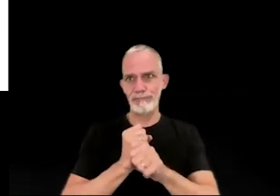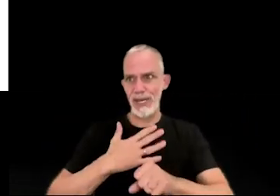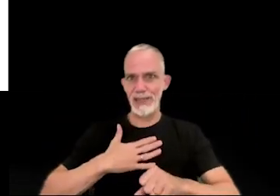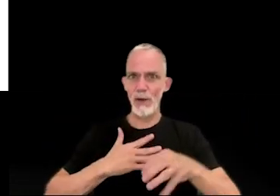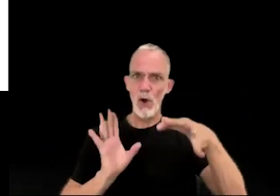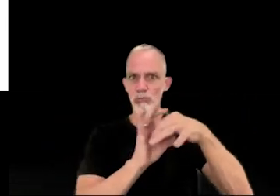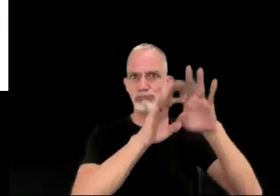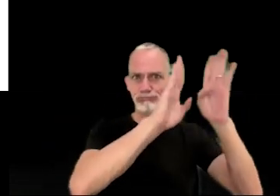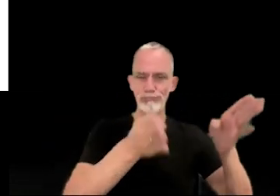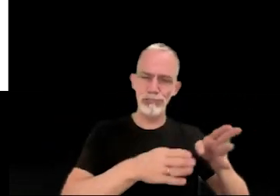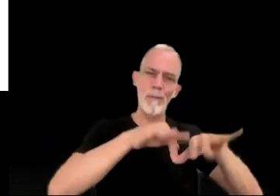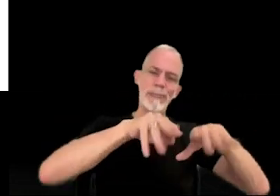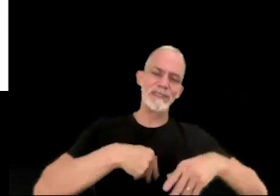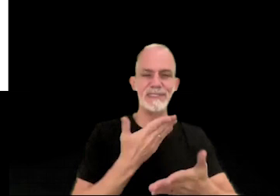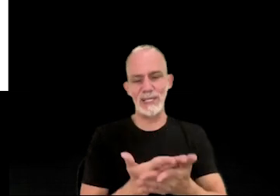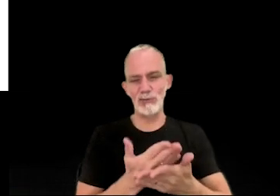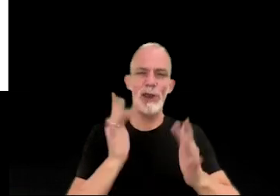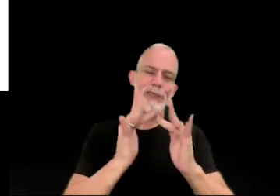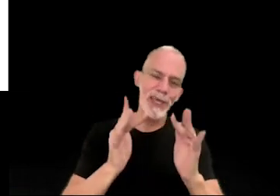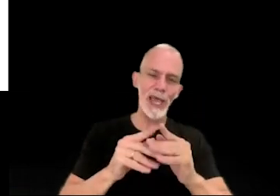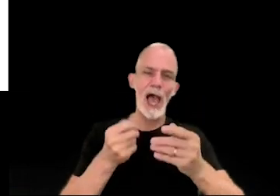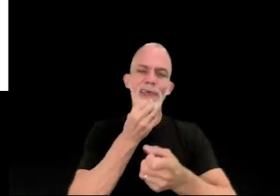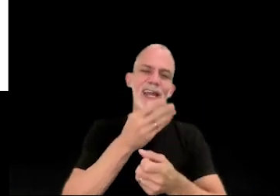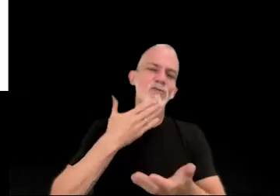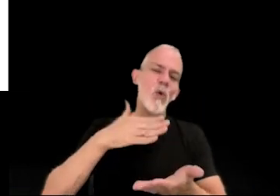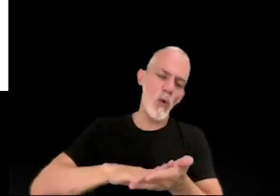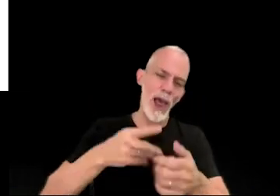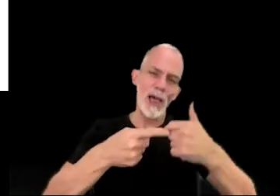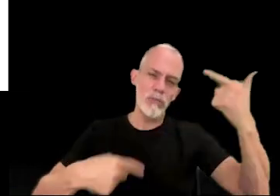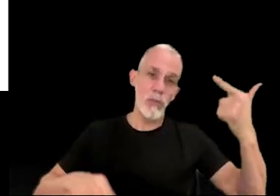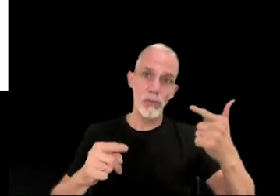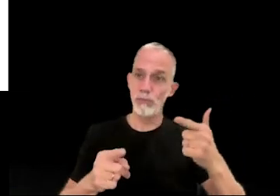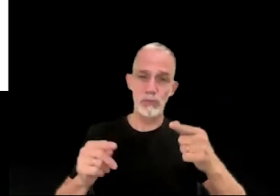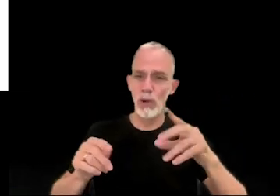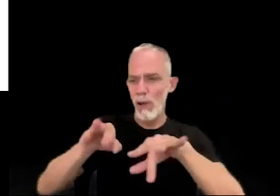presentaciones digitales, las declaraciones juradas, las presentaciones de declaraciones juradas,